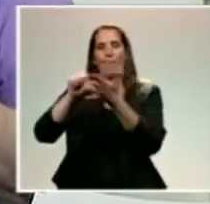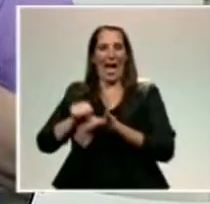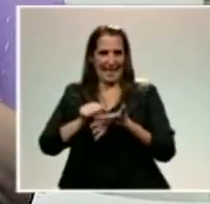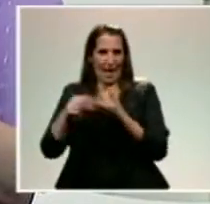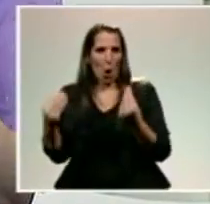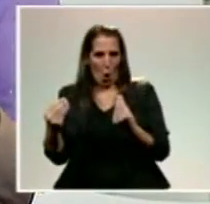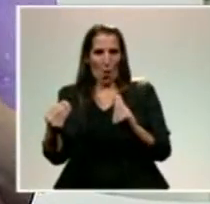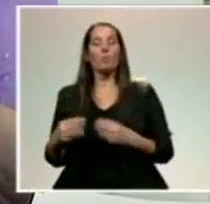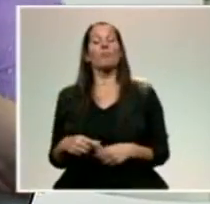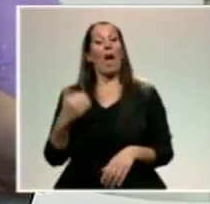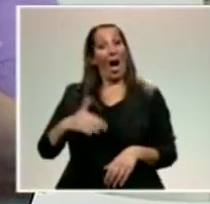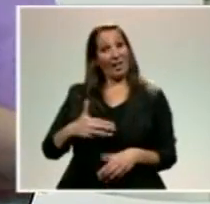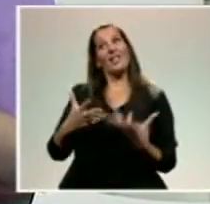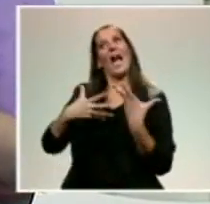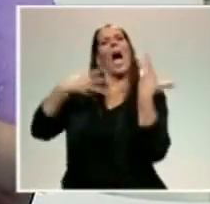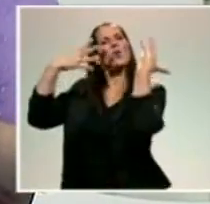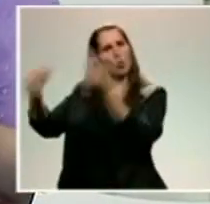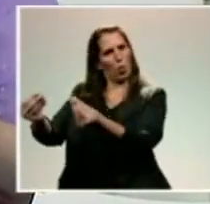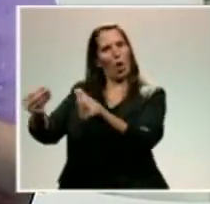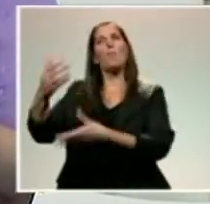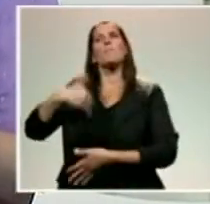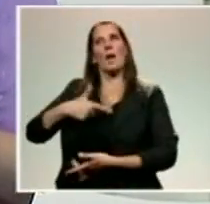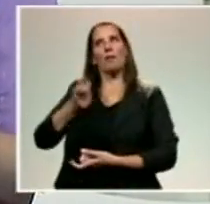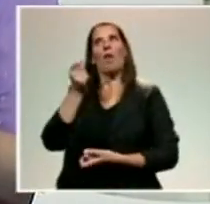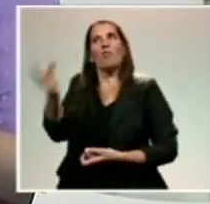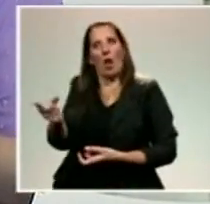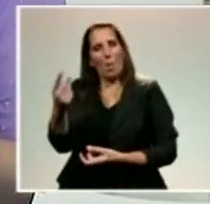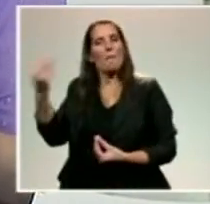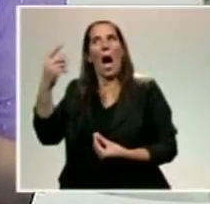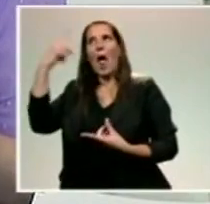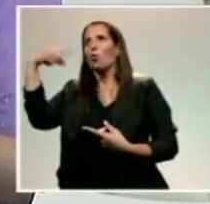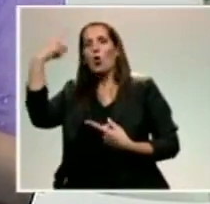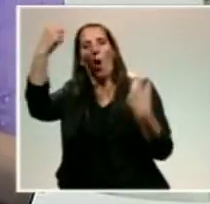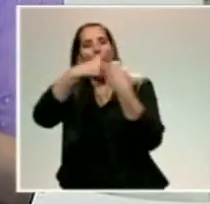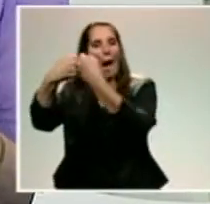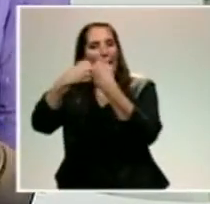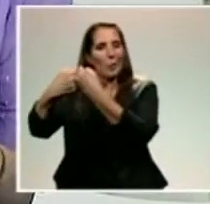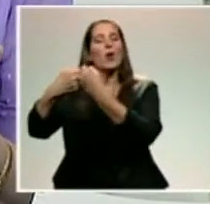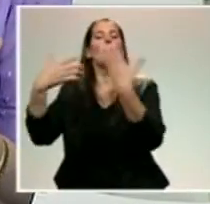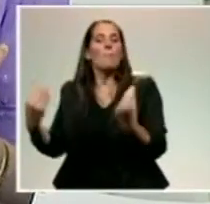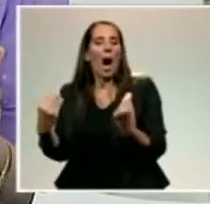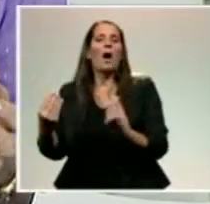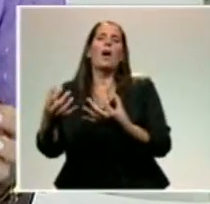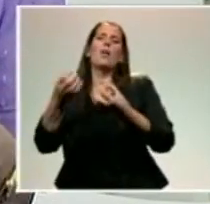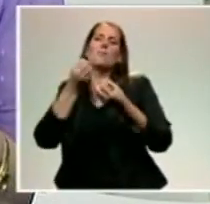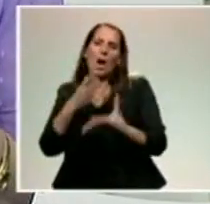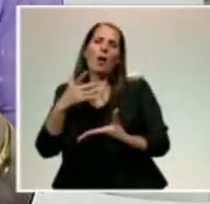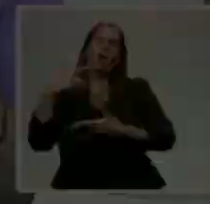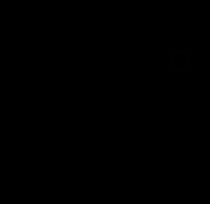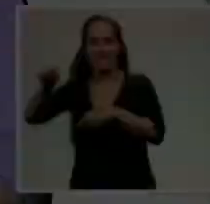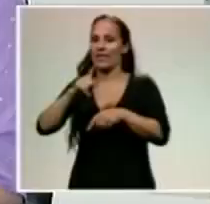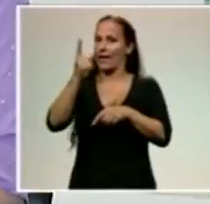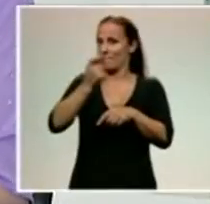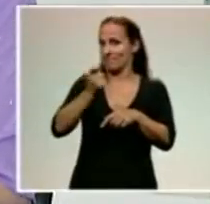ha contribuido, ha aportado al consenso global para tornar más vivible y más seguro este